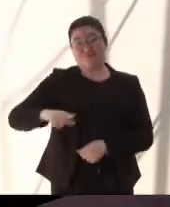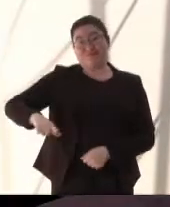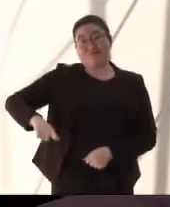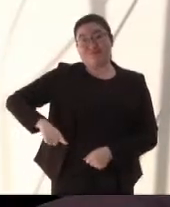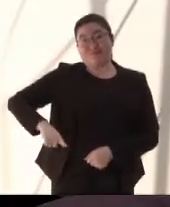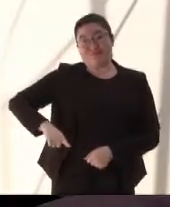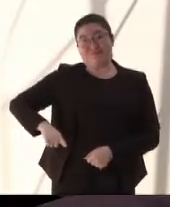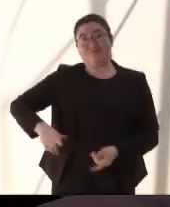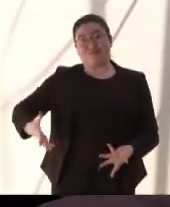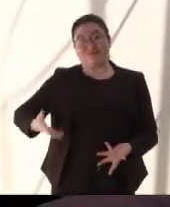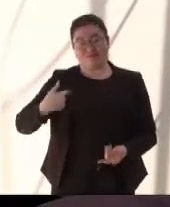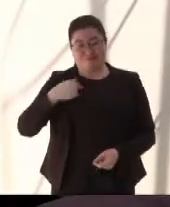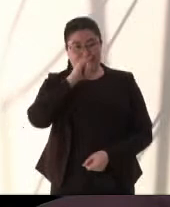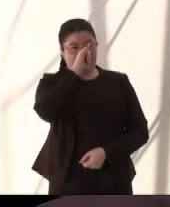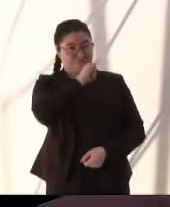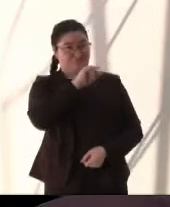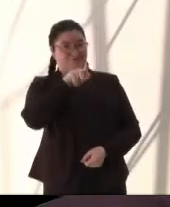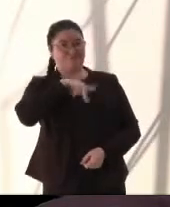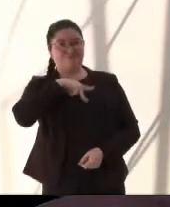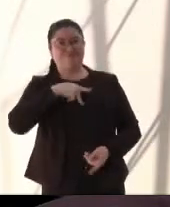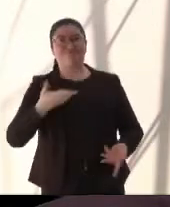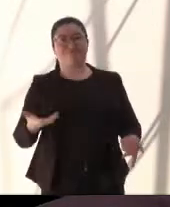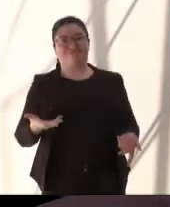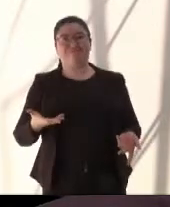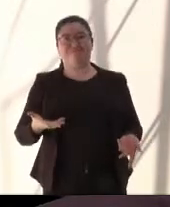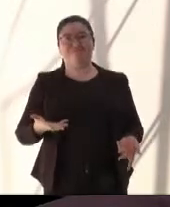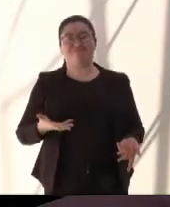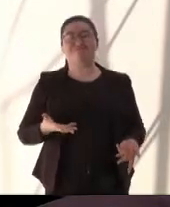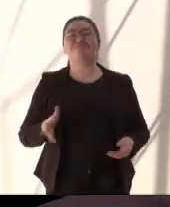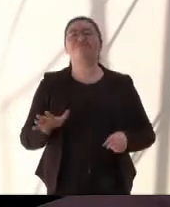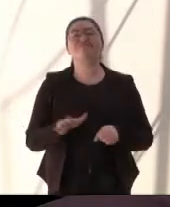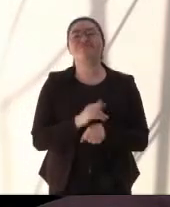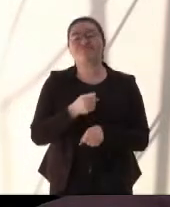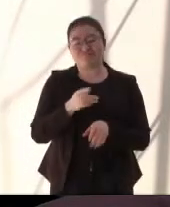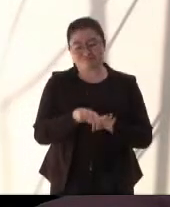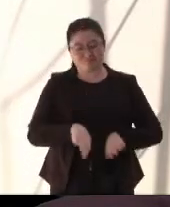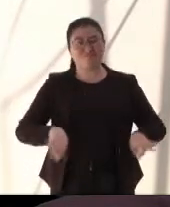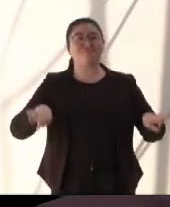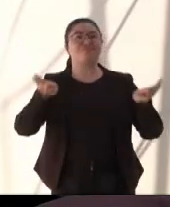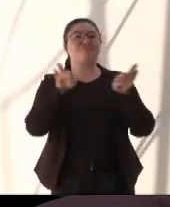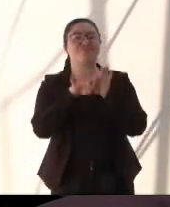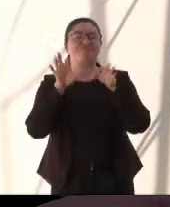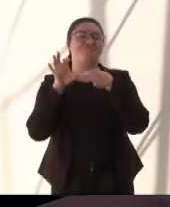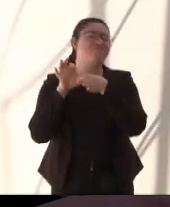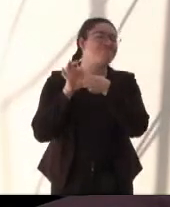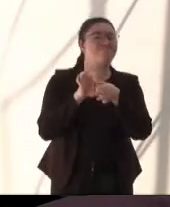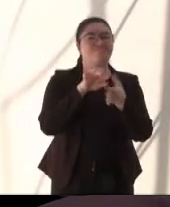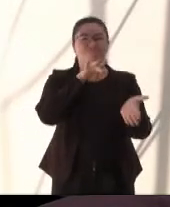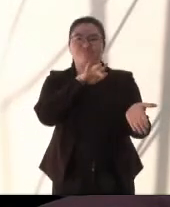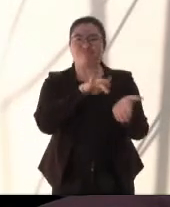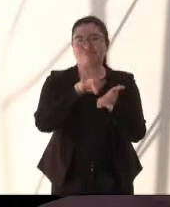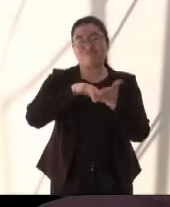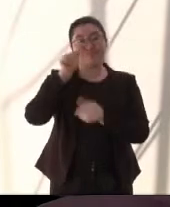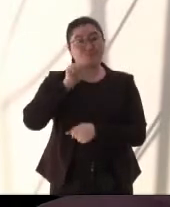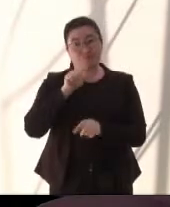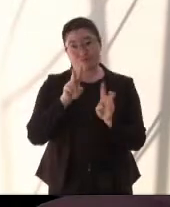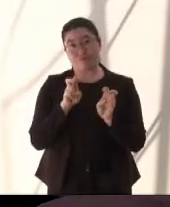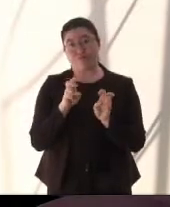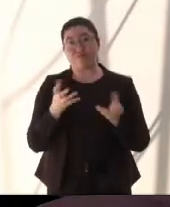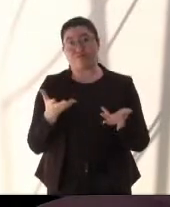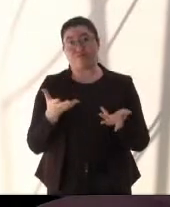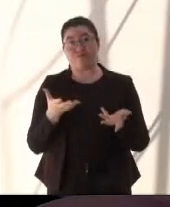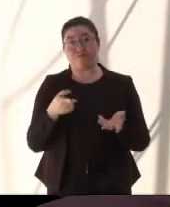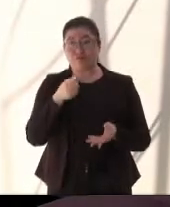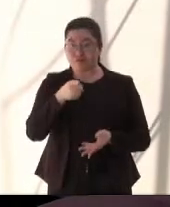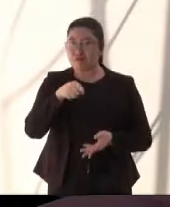gobernadora, es mi jefa de gobierno, en donde tenemos una muy importante aliada en estos temas, que ha asumido